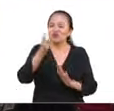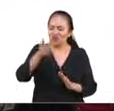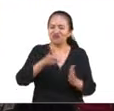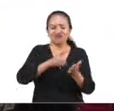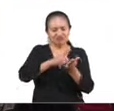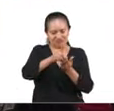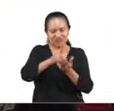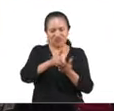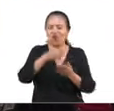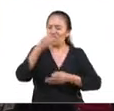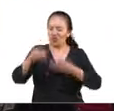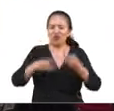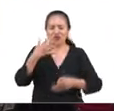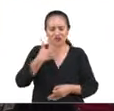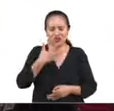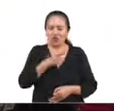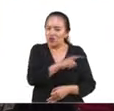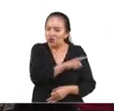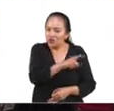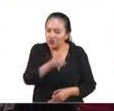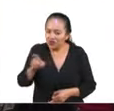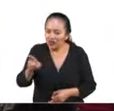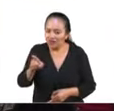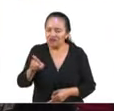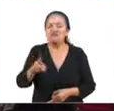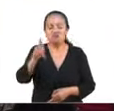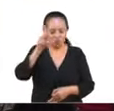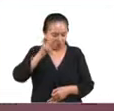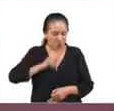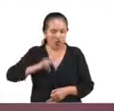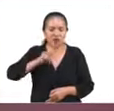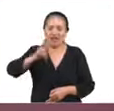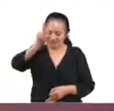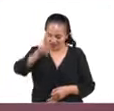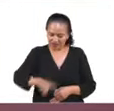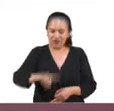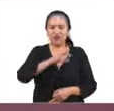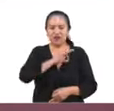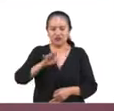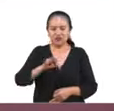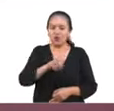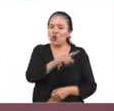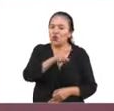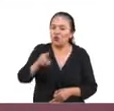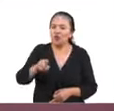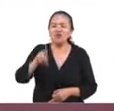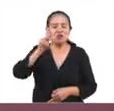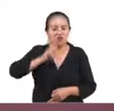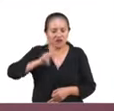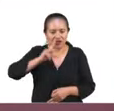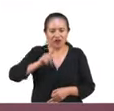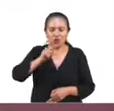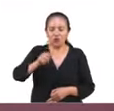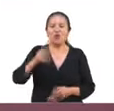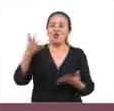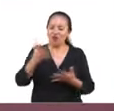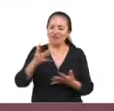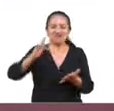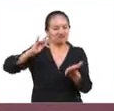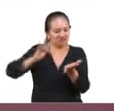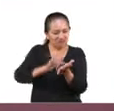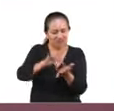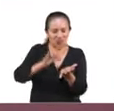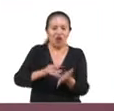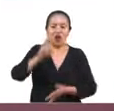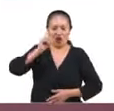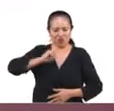grandes derechos. Y ustedes son la muestra de que sí se puede. Ustedes son la muestra de que cuando hay apoyos,